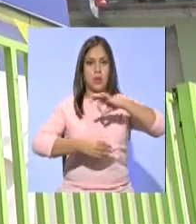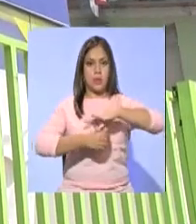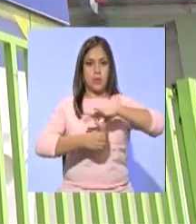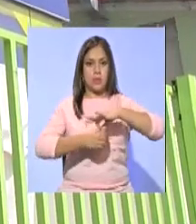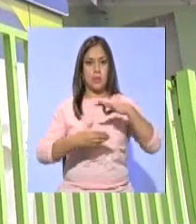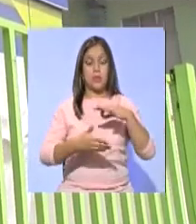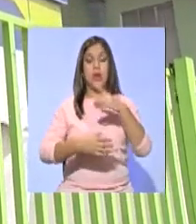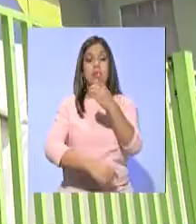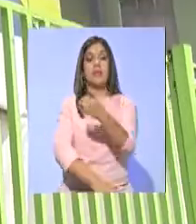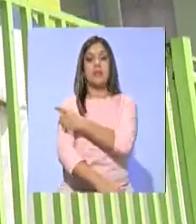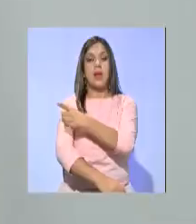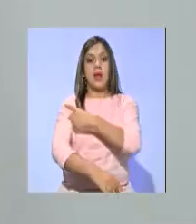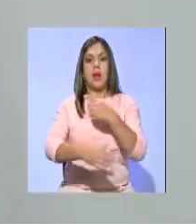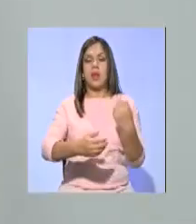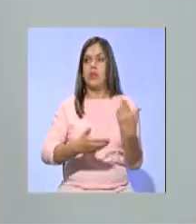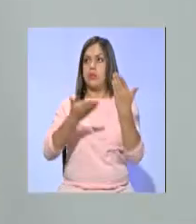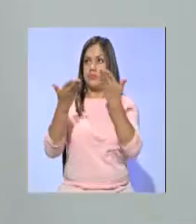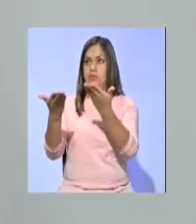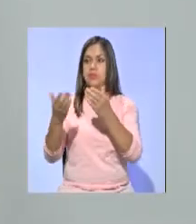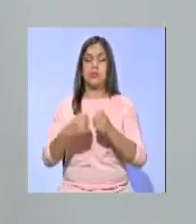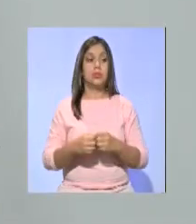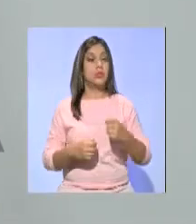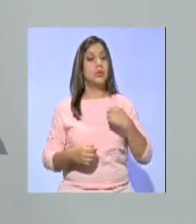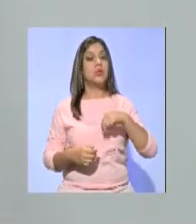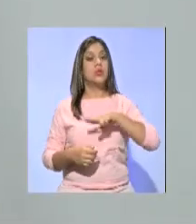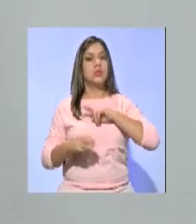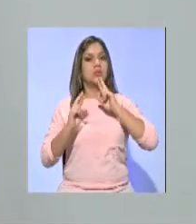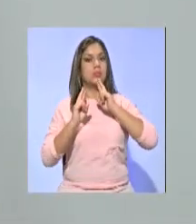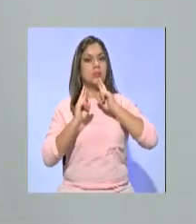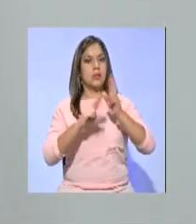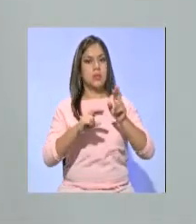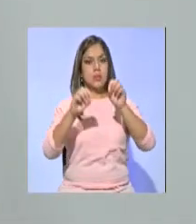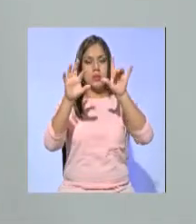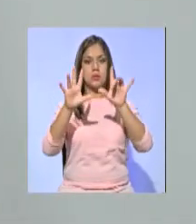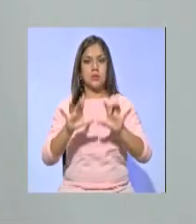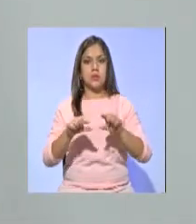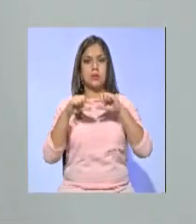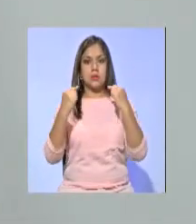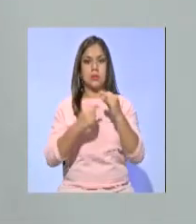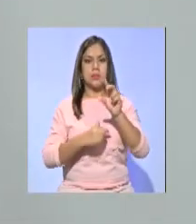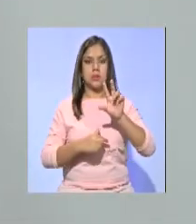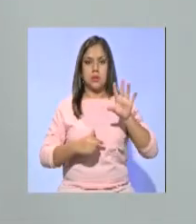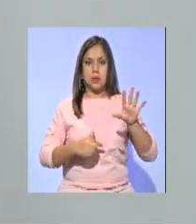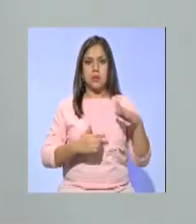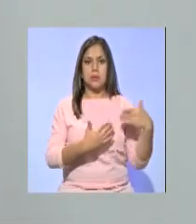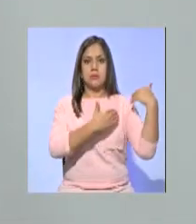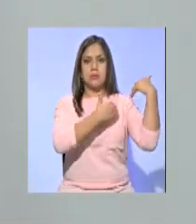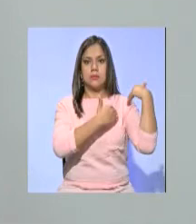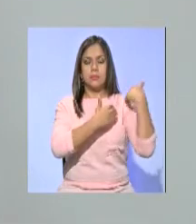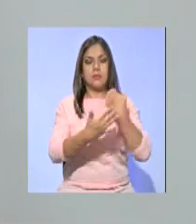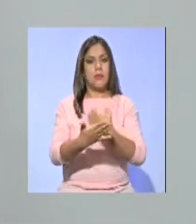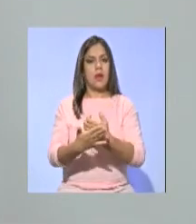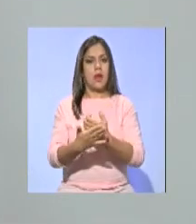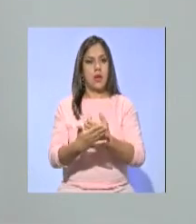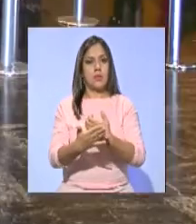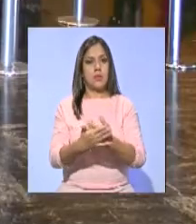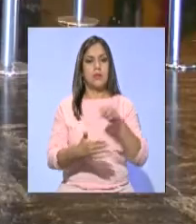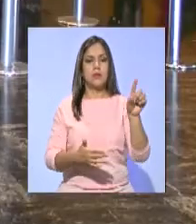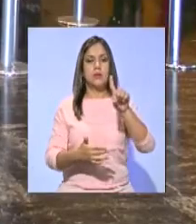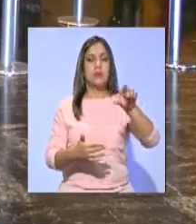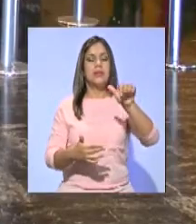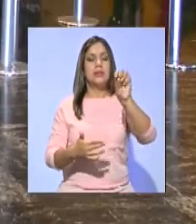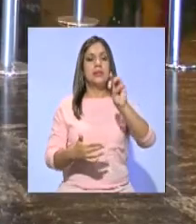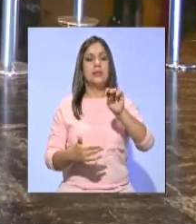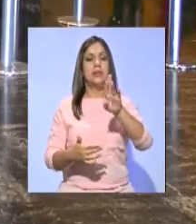un delegado a la convención. Le contestaremos al secretario ejecutivo de Alianza País encargado, al economista Ricardo Zambrano. Es